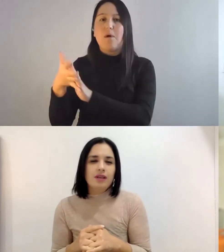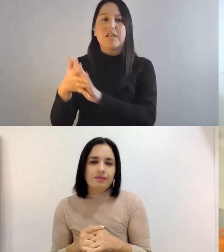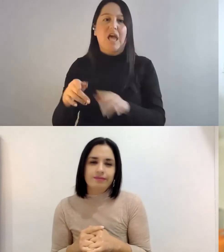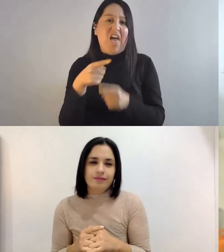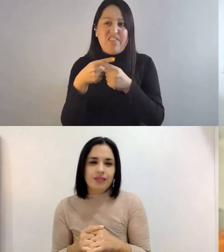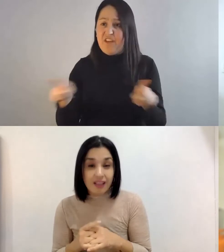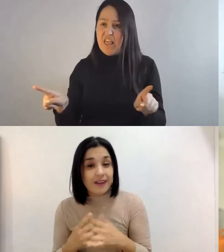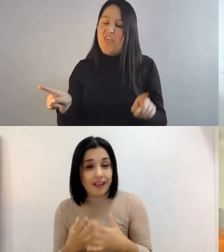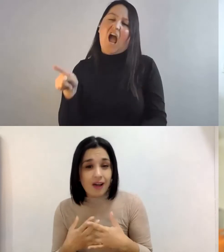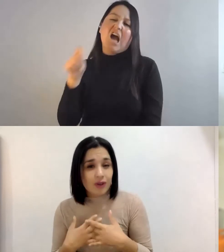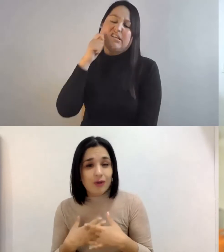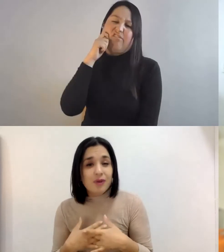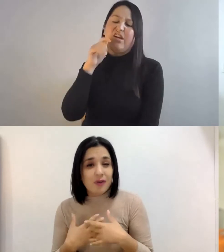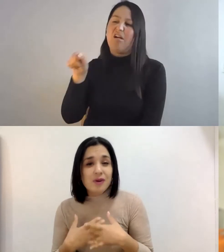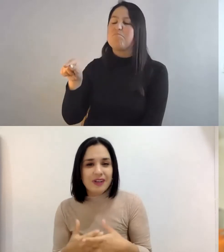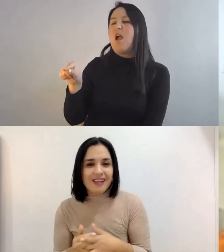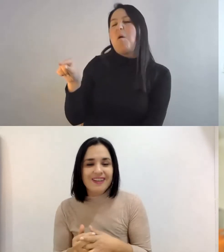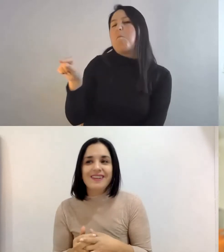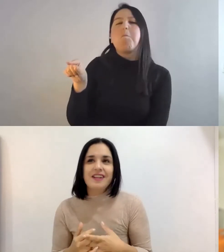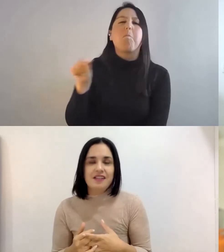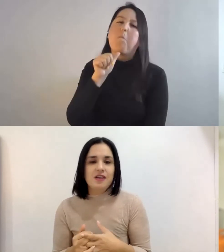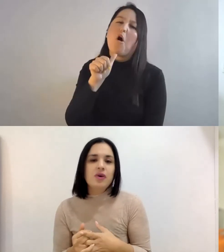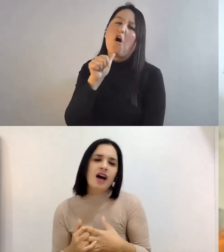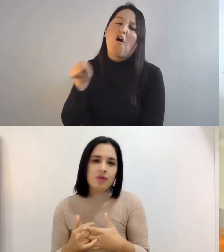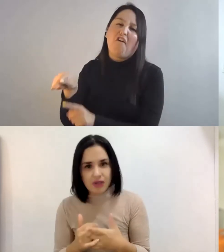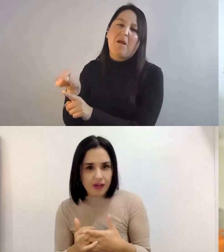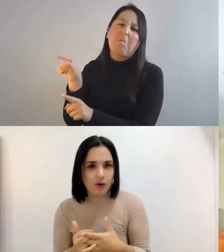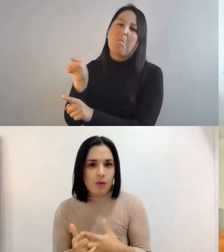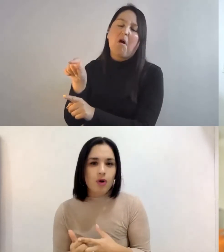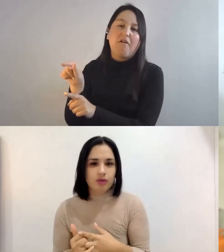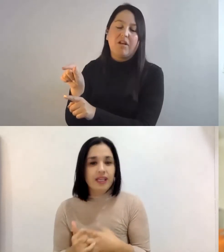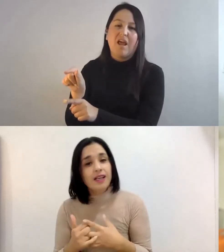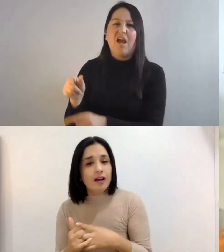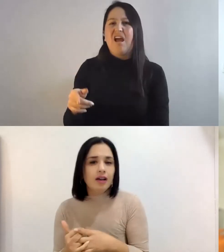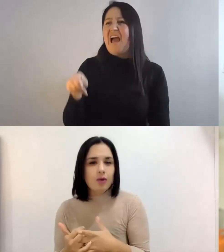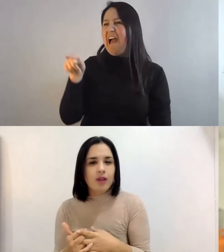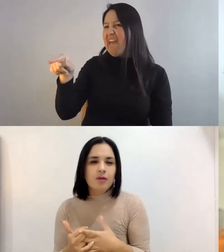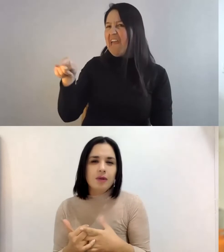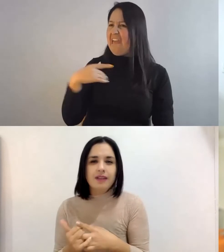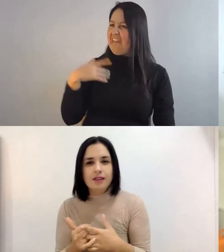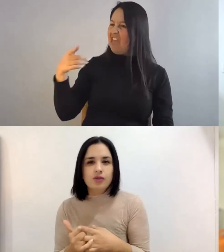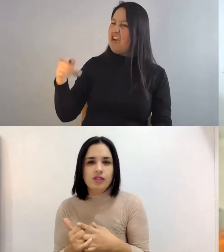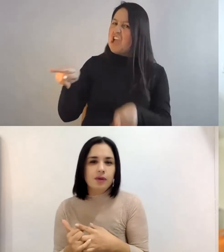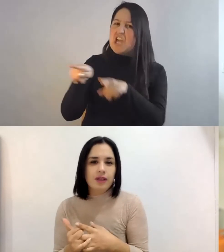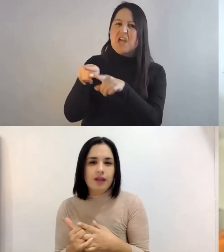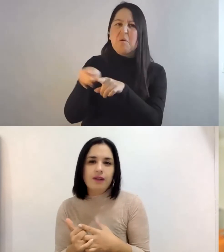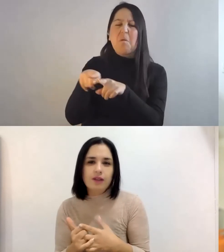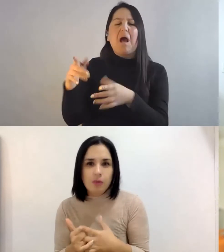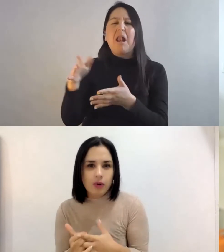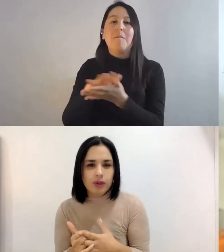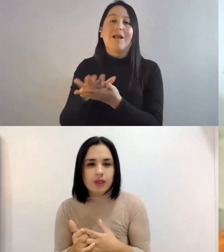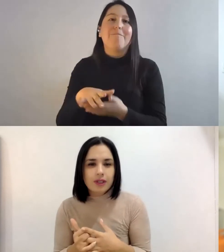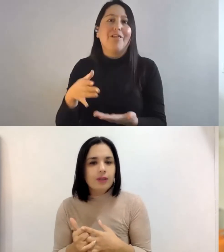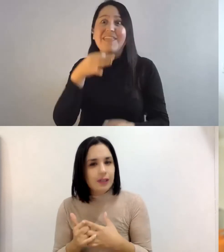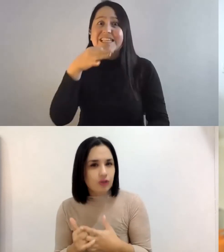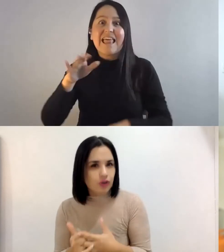es que, y de verdad, aunque no me lo crean, de verdad dicen como, pero es que hablan como monos, saquen al recuadro que molesta, que ensucia porque están hablando los